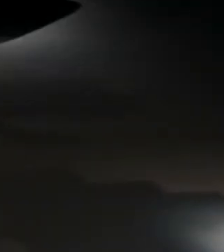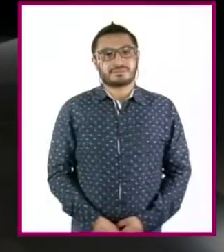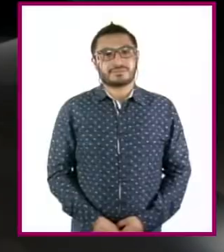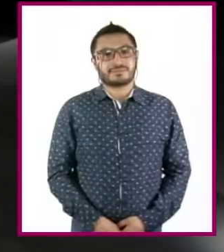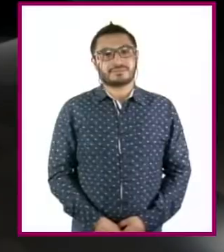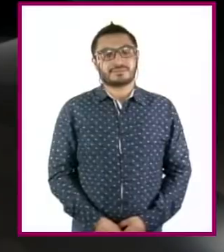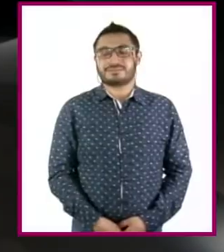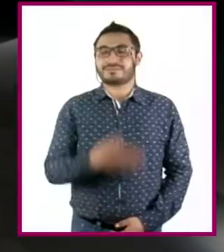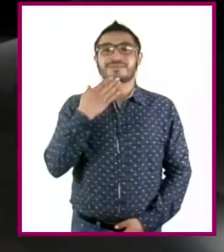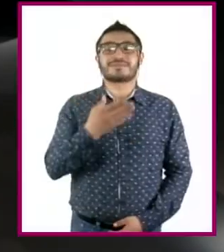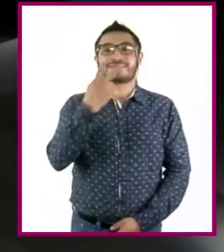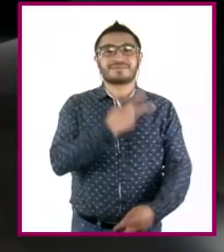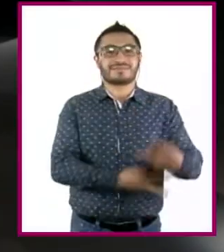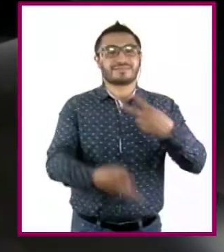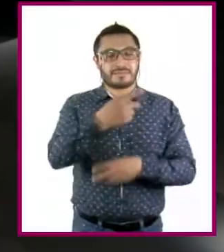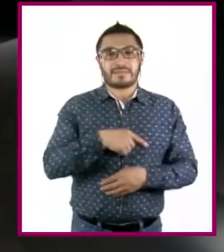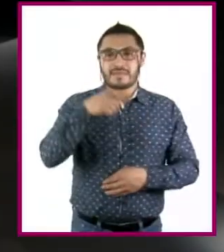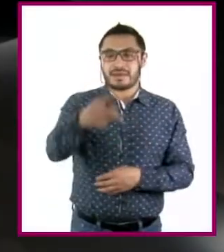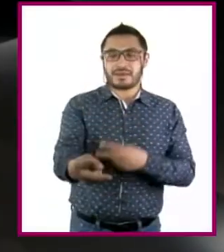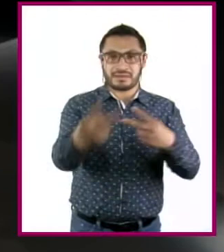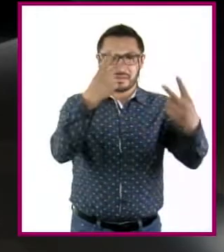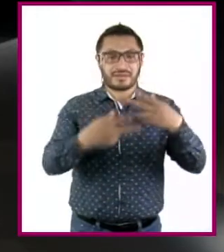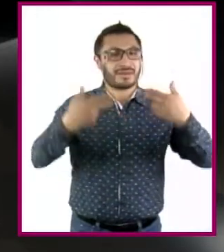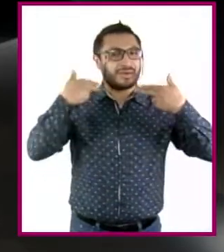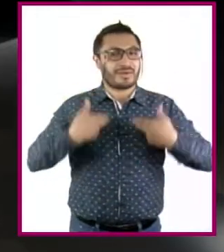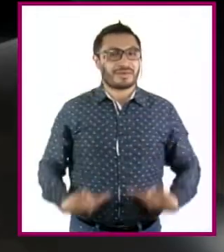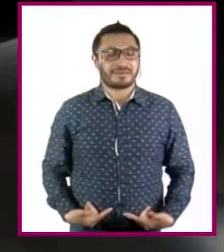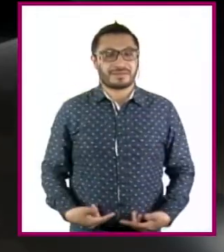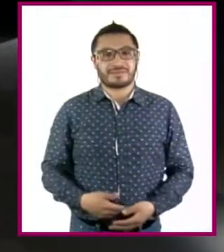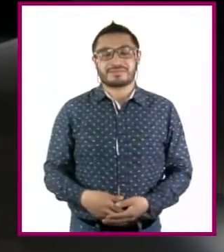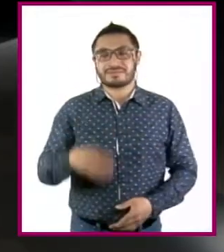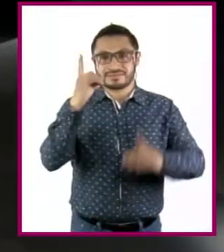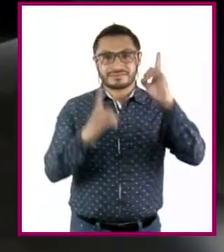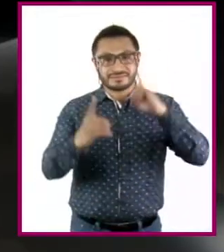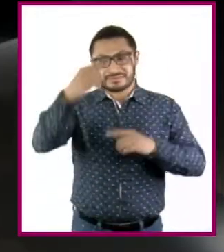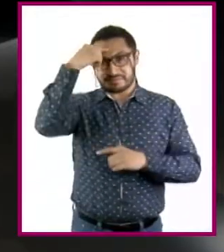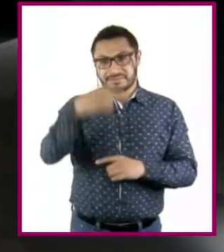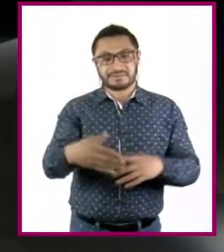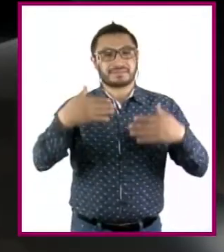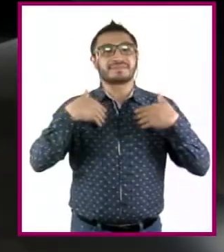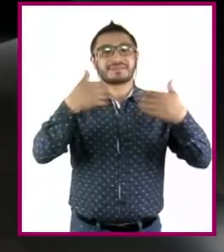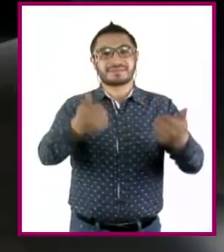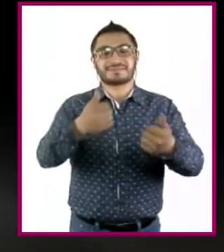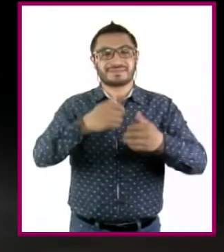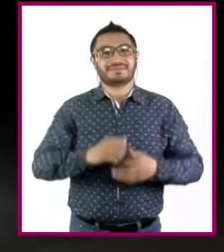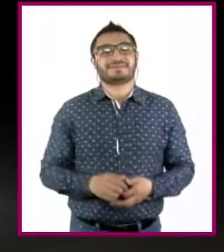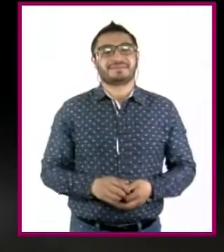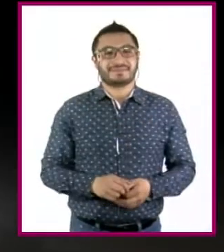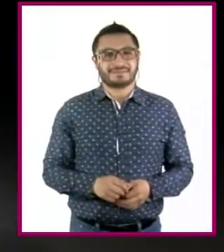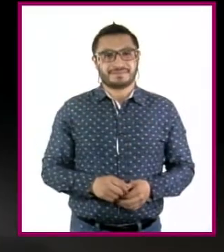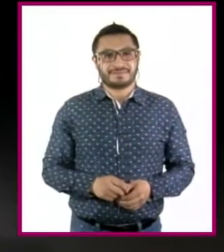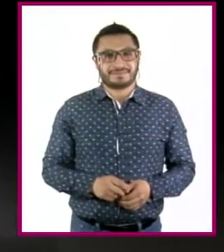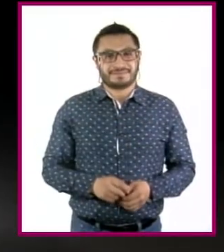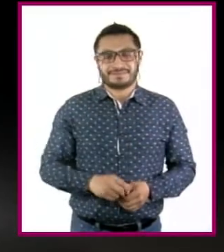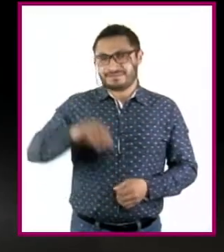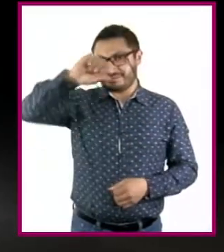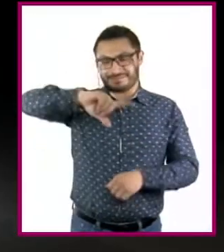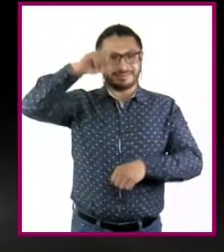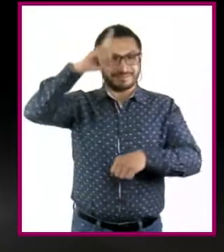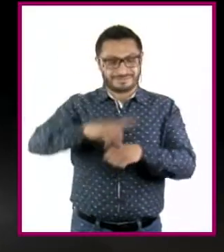Te doy la bienvenida. Estás viendo Humanamente, dudar para comprender. El día de